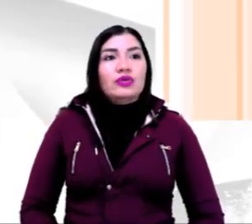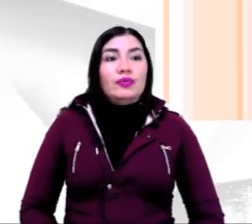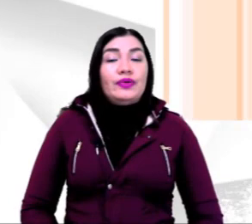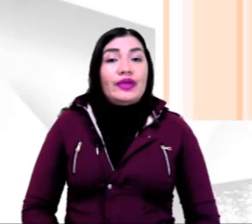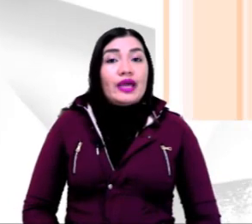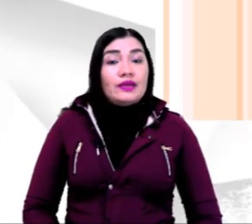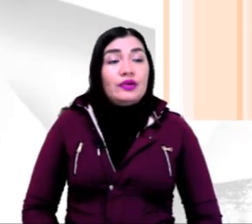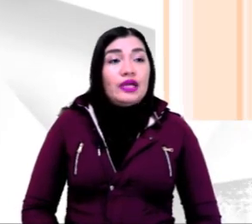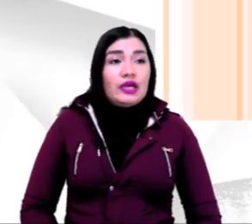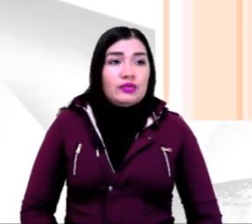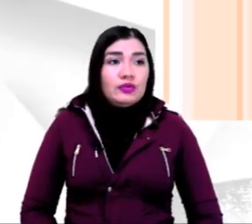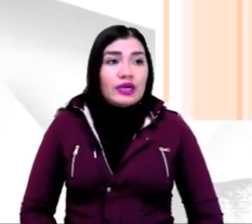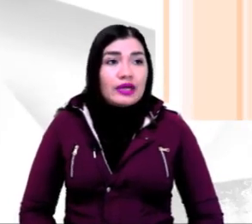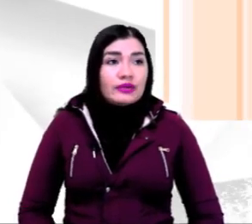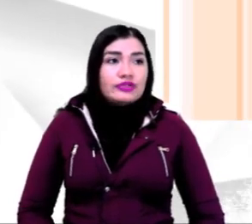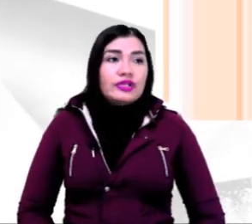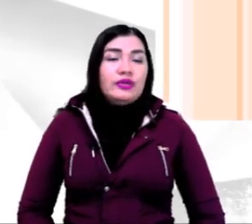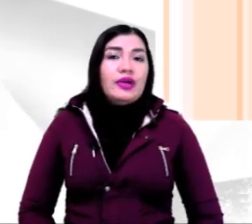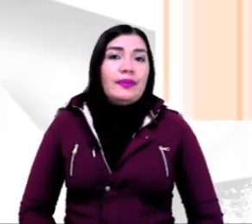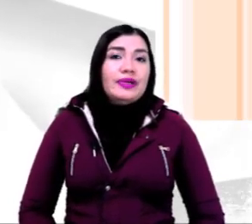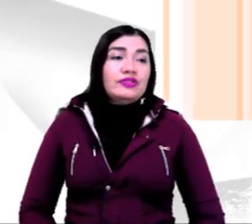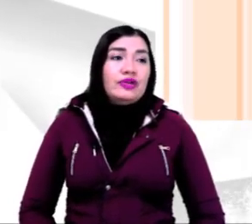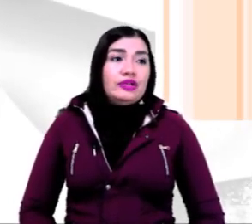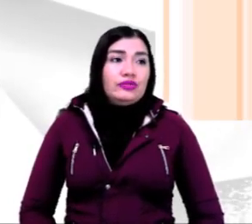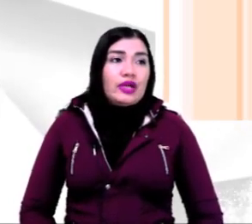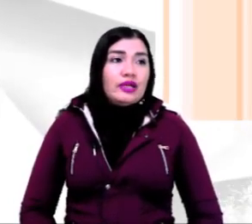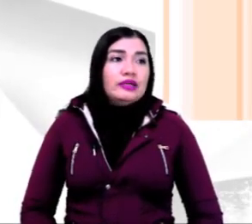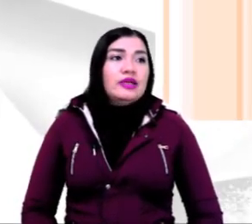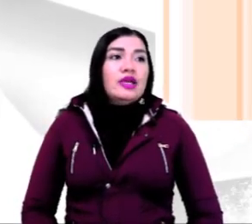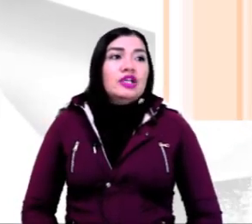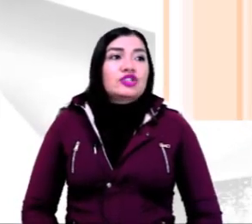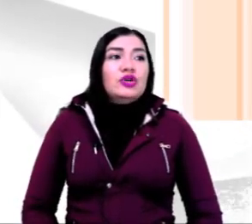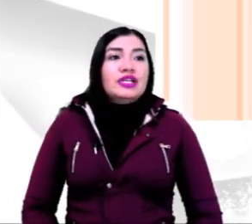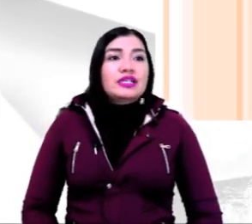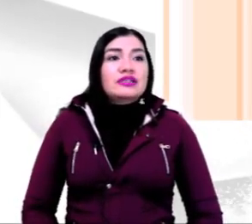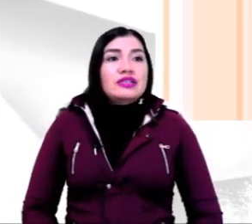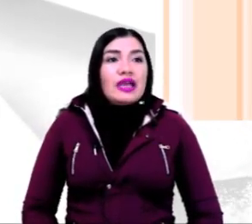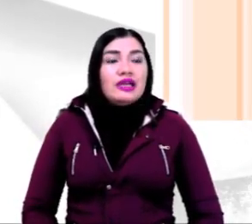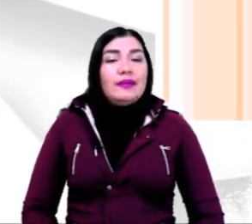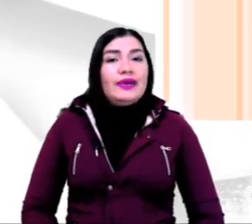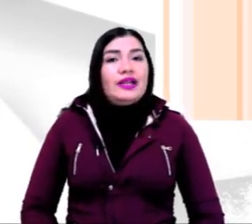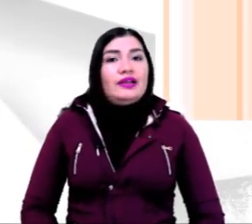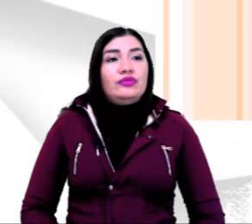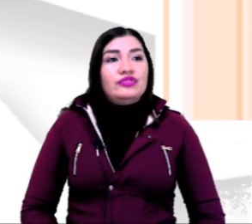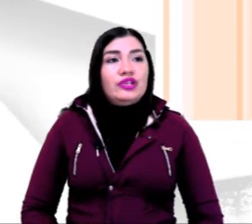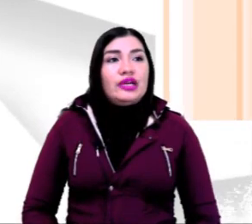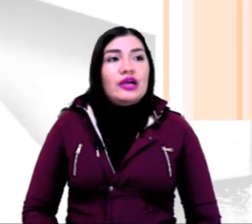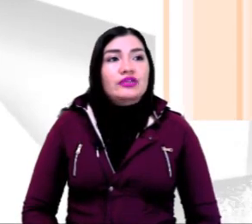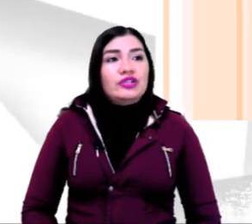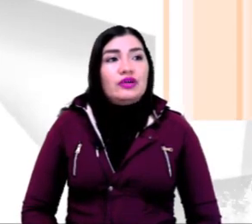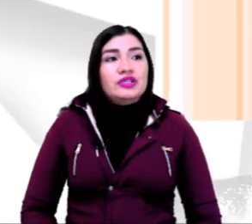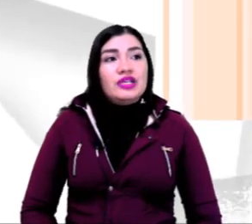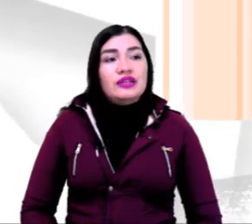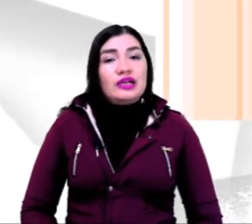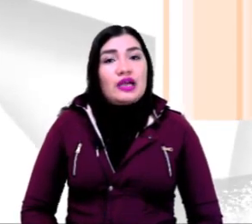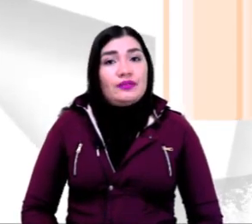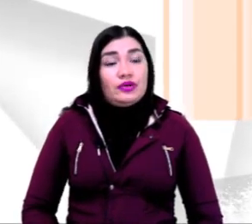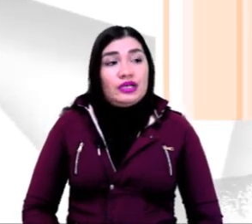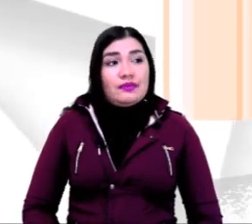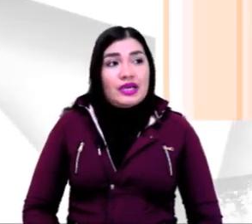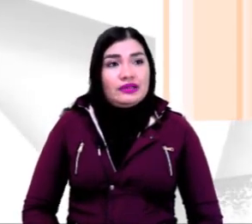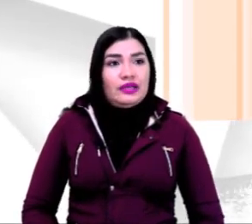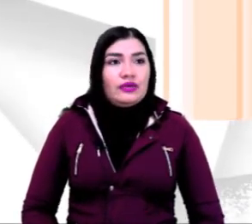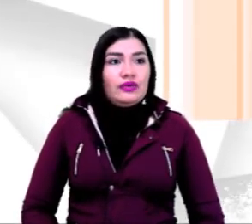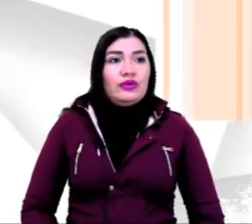que un grupo de árboles acumulados en un espacio natural. Son esenciales para reducir las consecuencias del